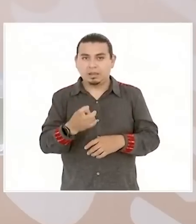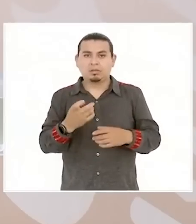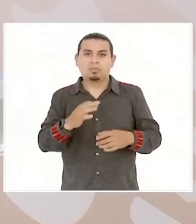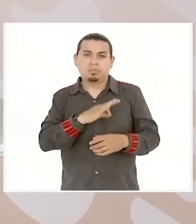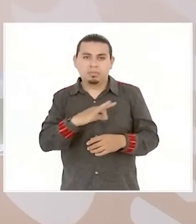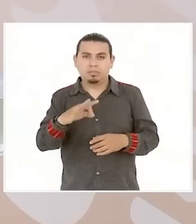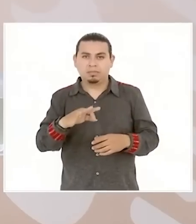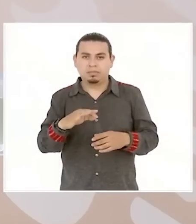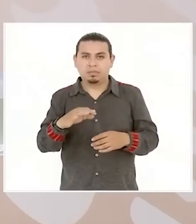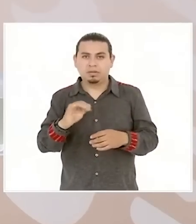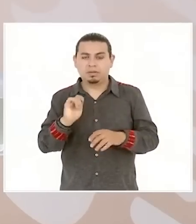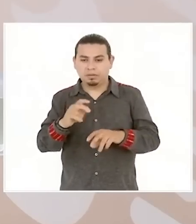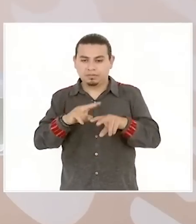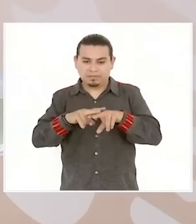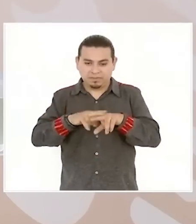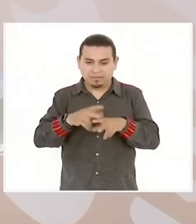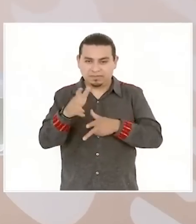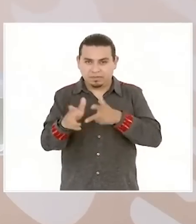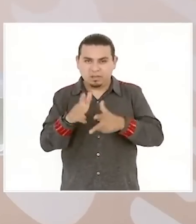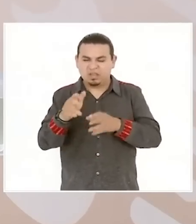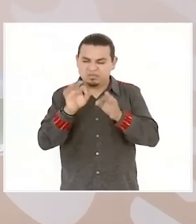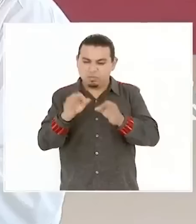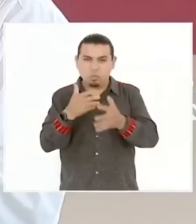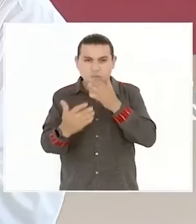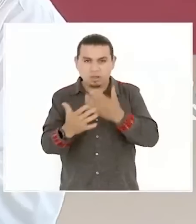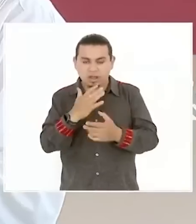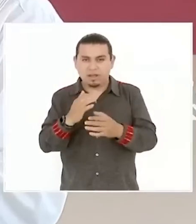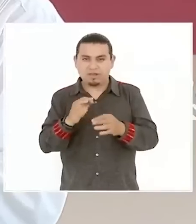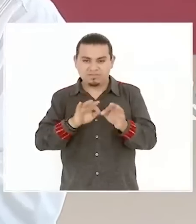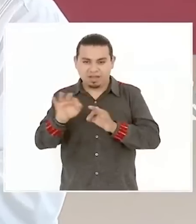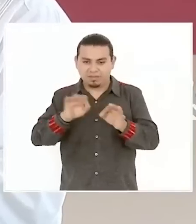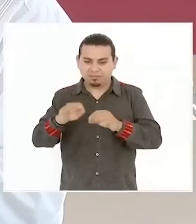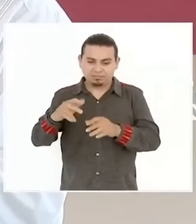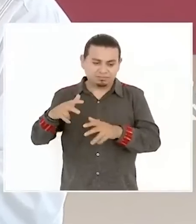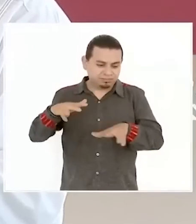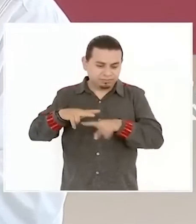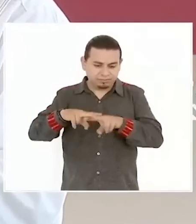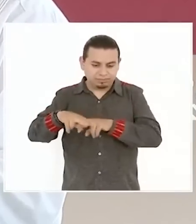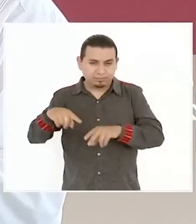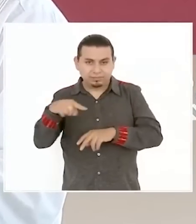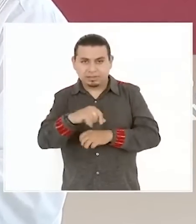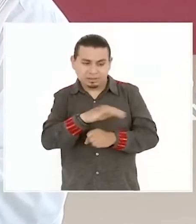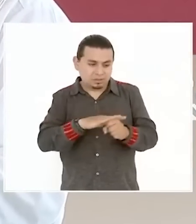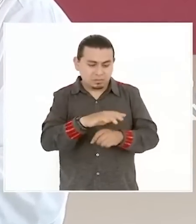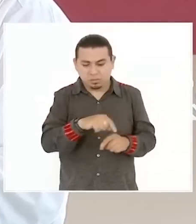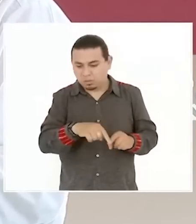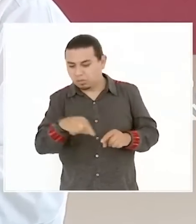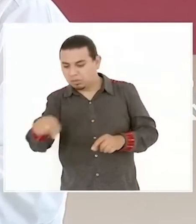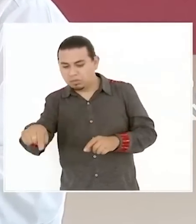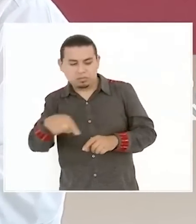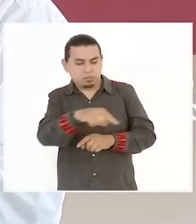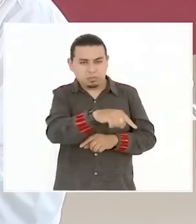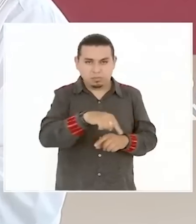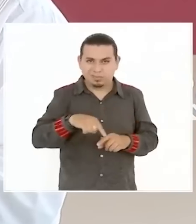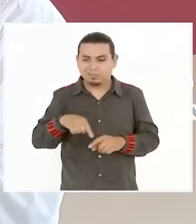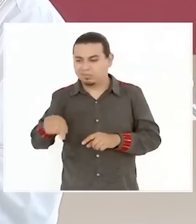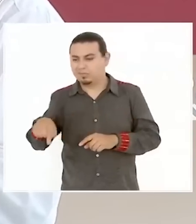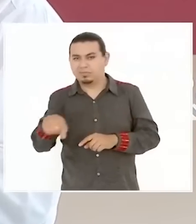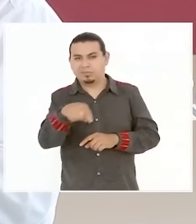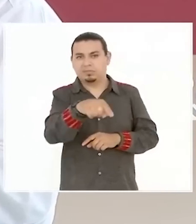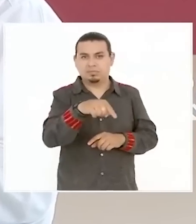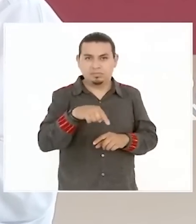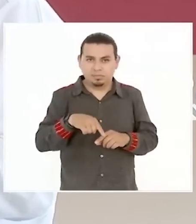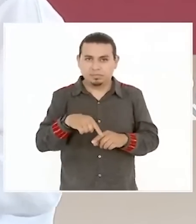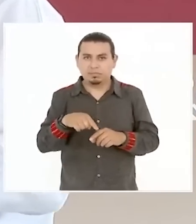servicio ferroviario moderno y eficiente que conectará al Istmo de Tehuantepec con ambos puertos y el sistema